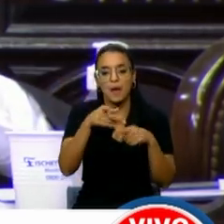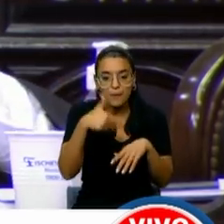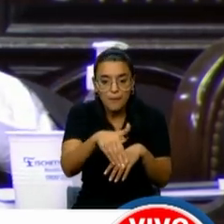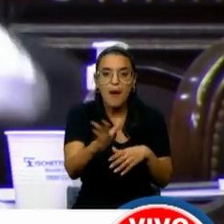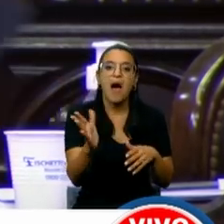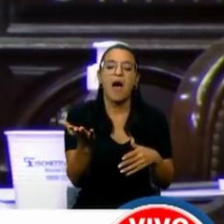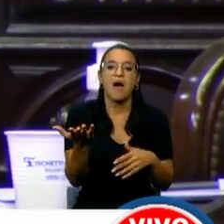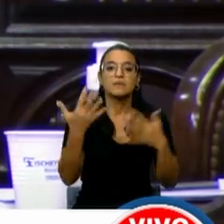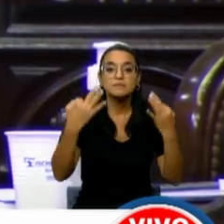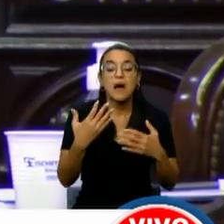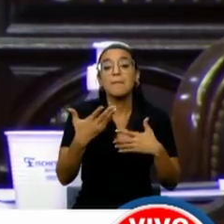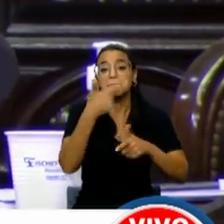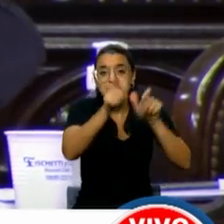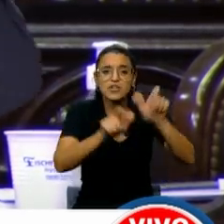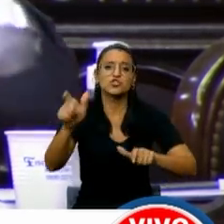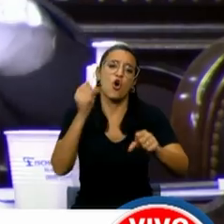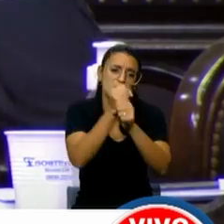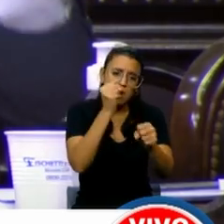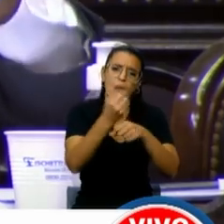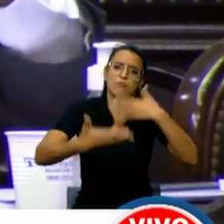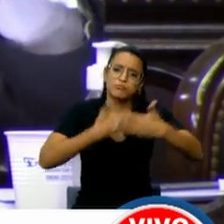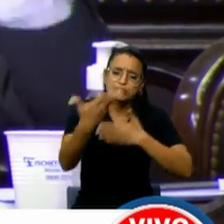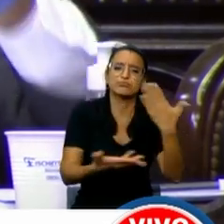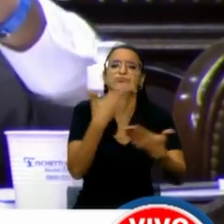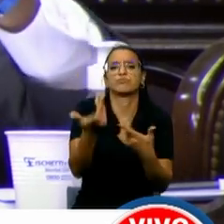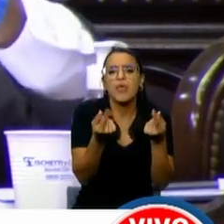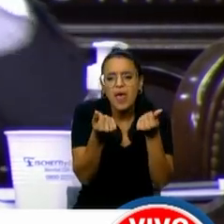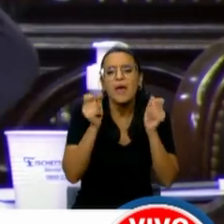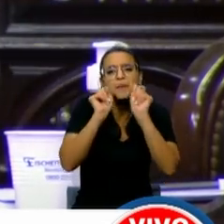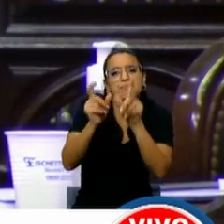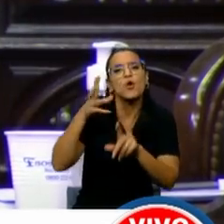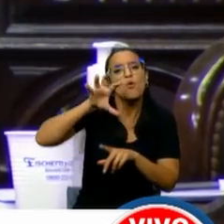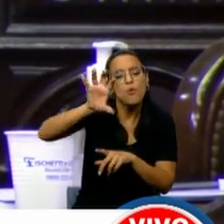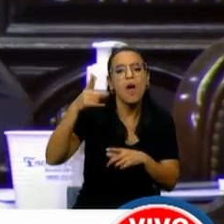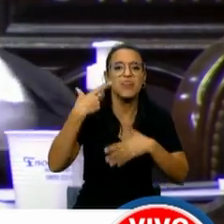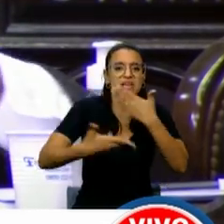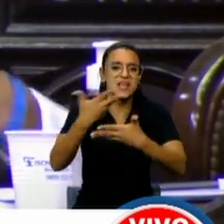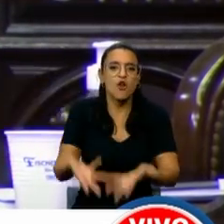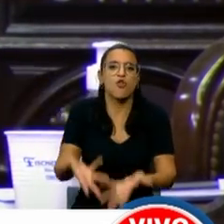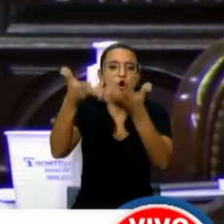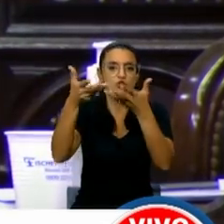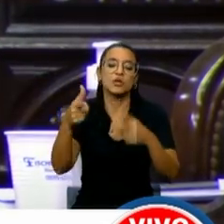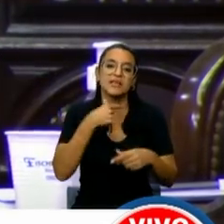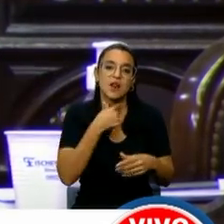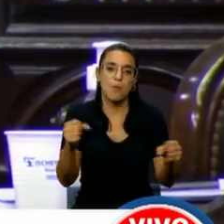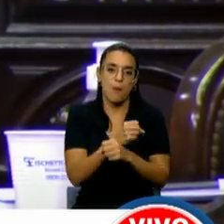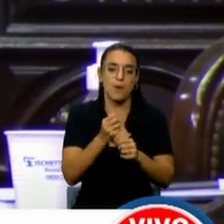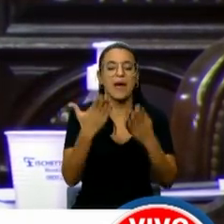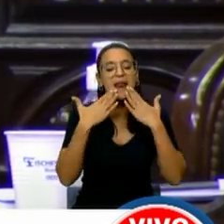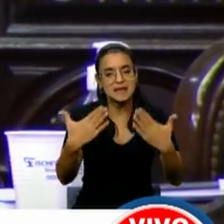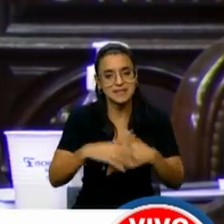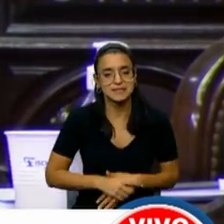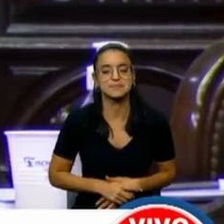previstas y que detrás hay gente laburo progreso bienes de capital desarrollo es lo que estamos buscando aprobar con este presupuesto gracias